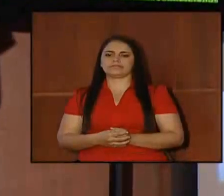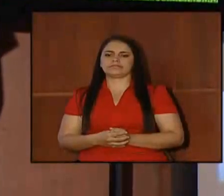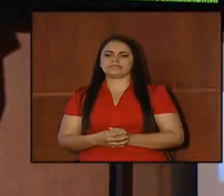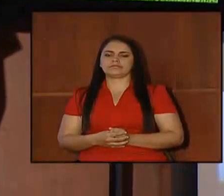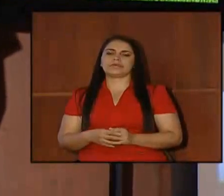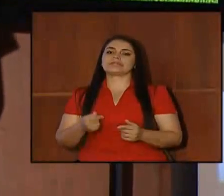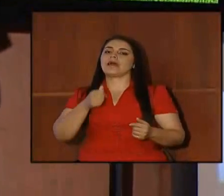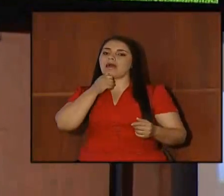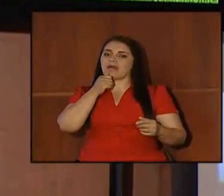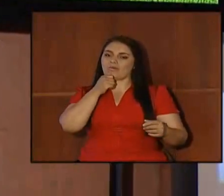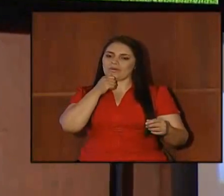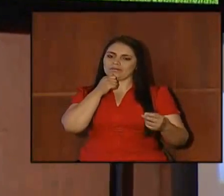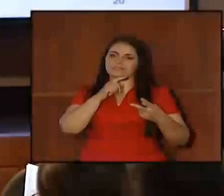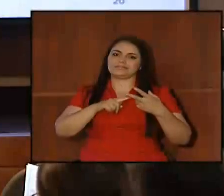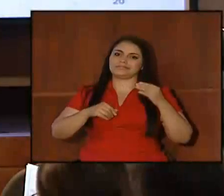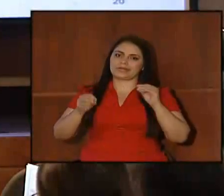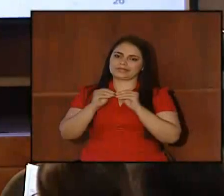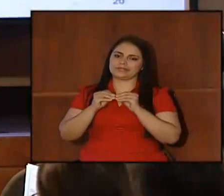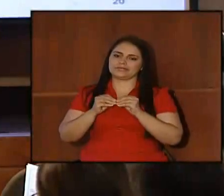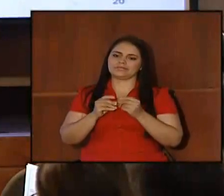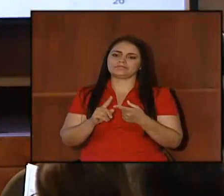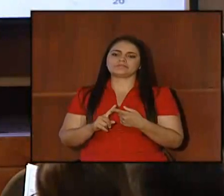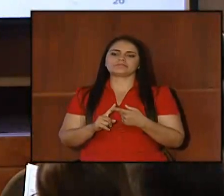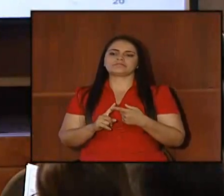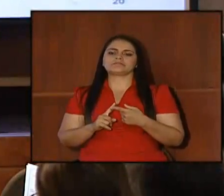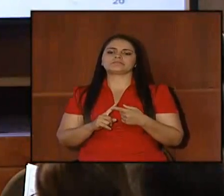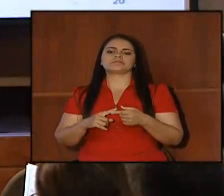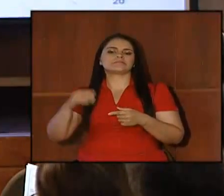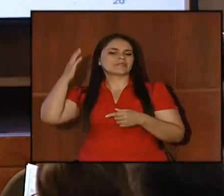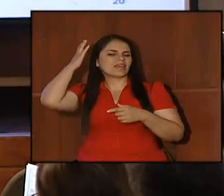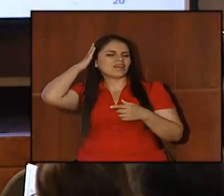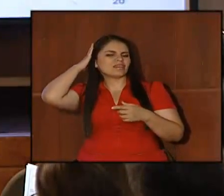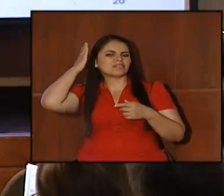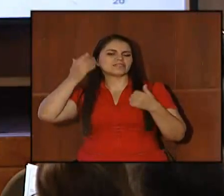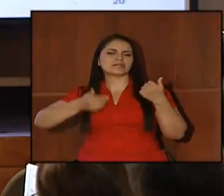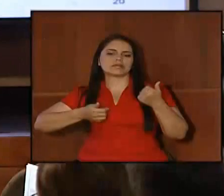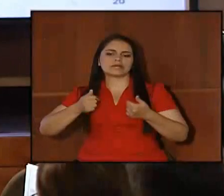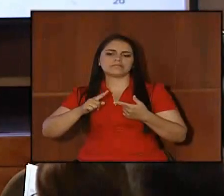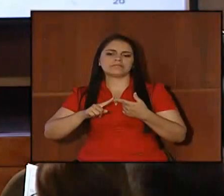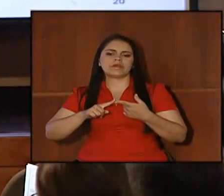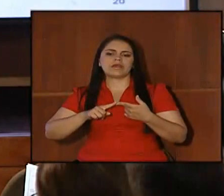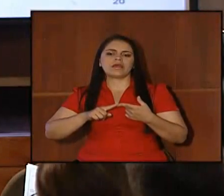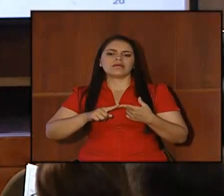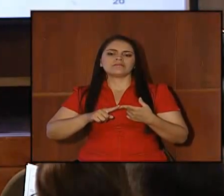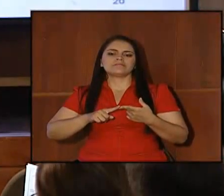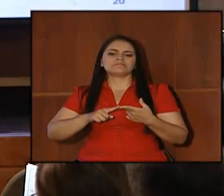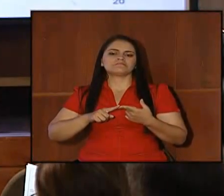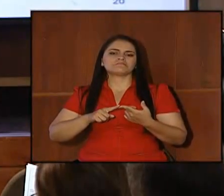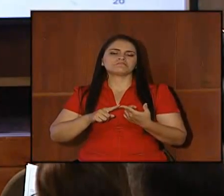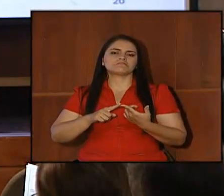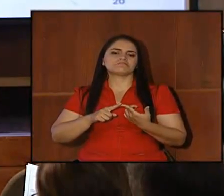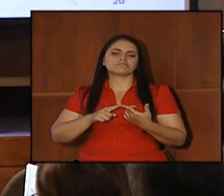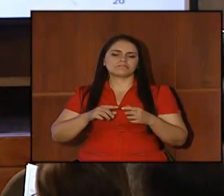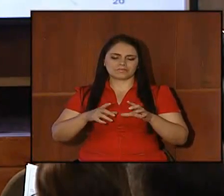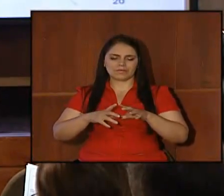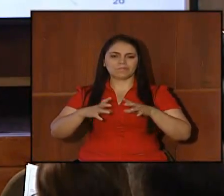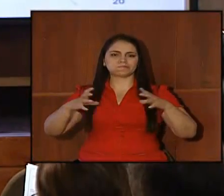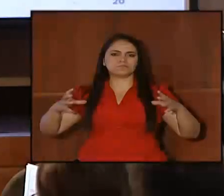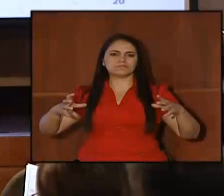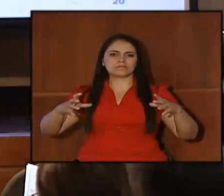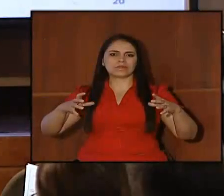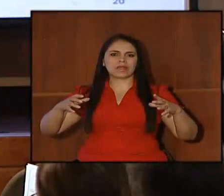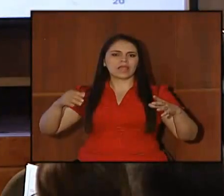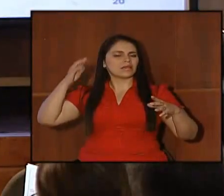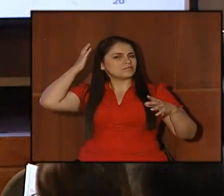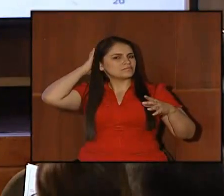echar un poco más de agua. Entonces, para la limpieza del cabello podemos utilizar una poncherita, ahí humedecemos